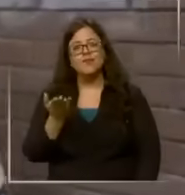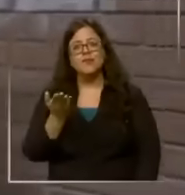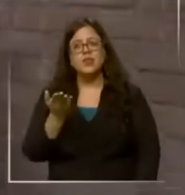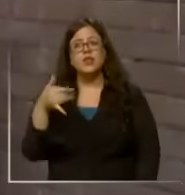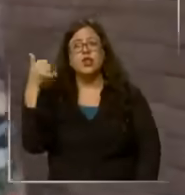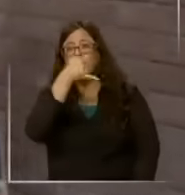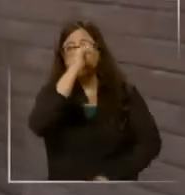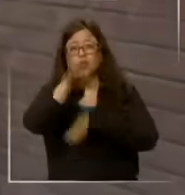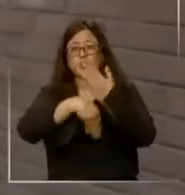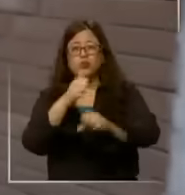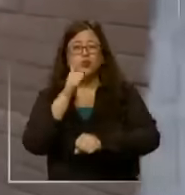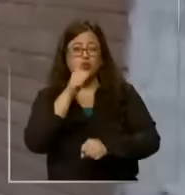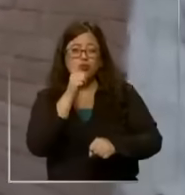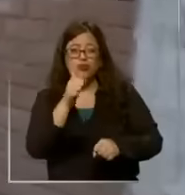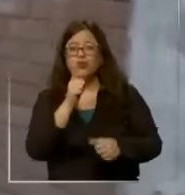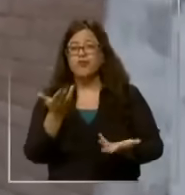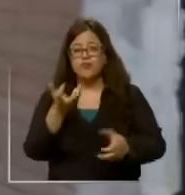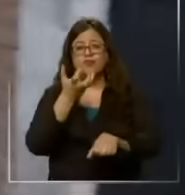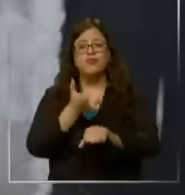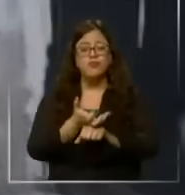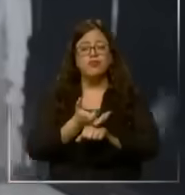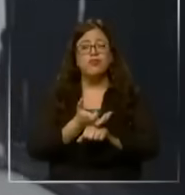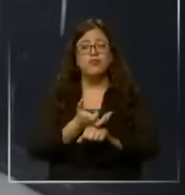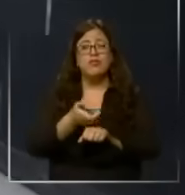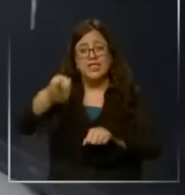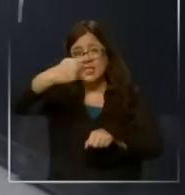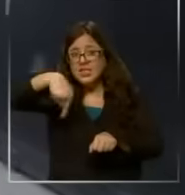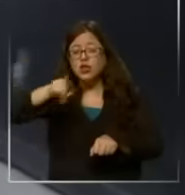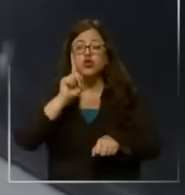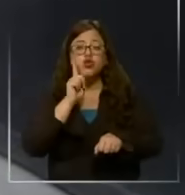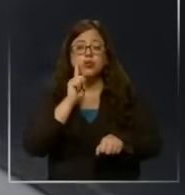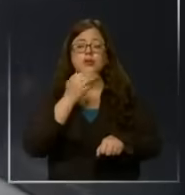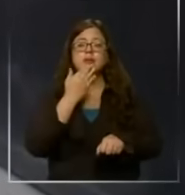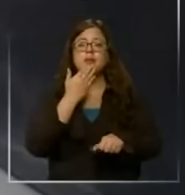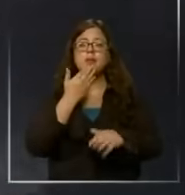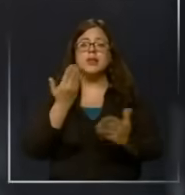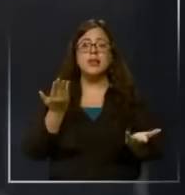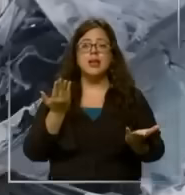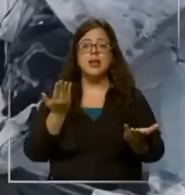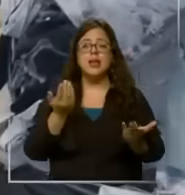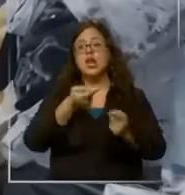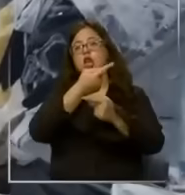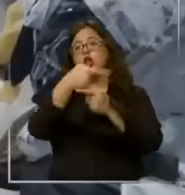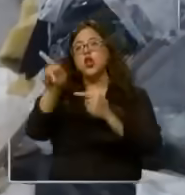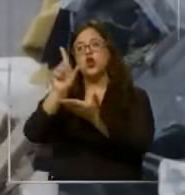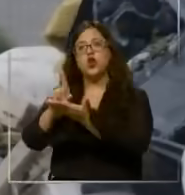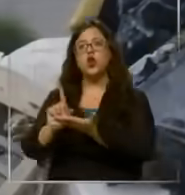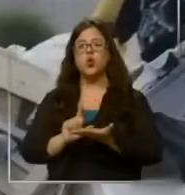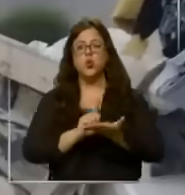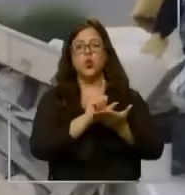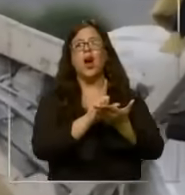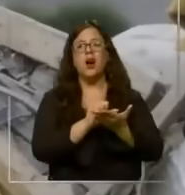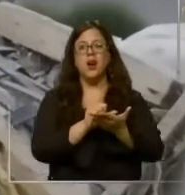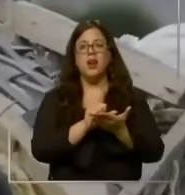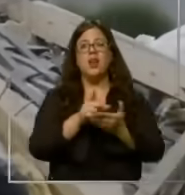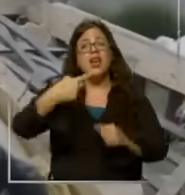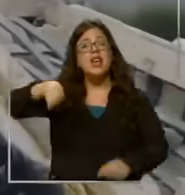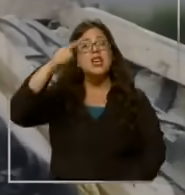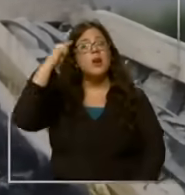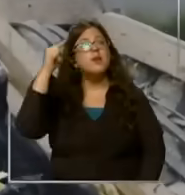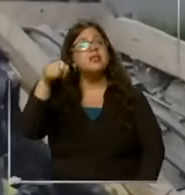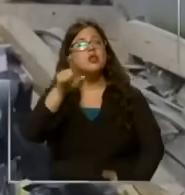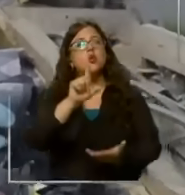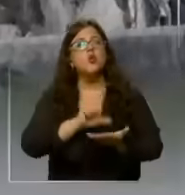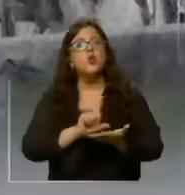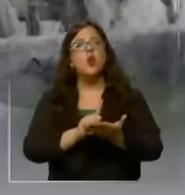los acompaña día y noche, y no es solo la que ellos acumulan, sino que también proviene de otros lugares que siguen creyendo que este